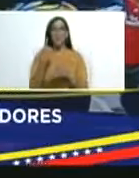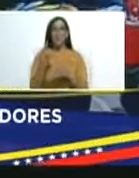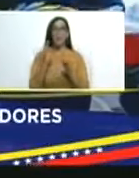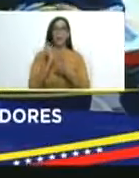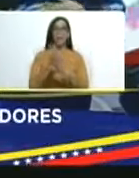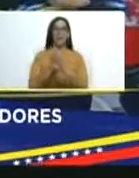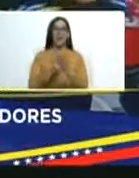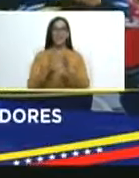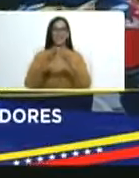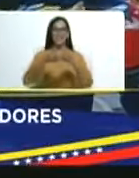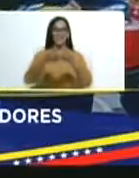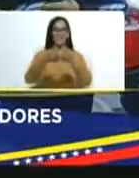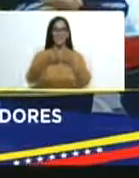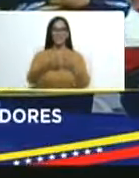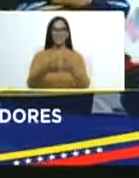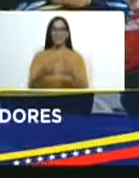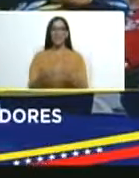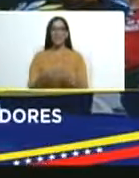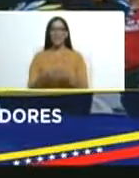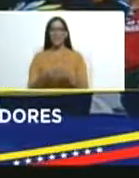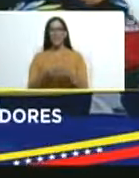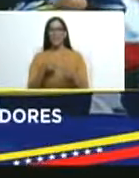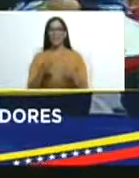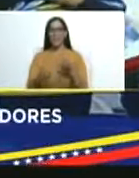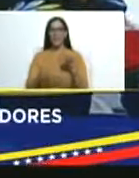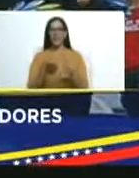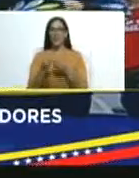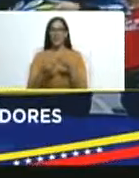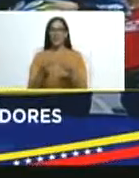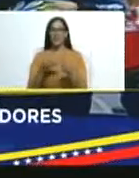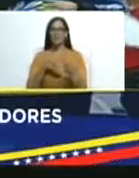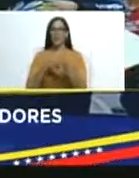marcha lacustre, la cual nos hizo andar